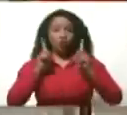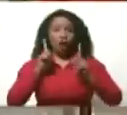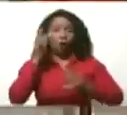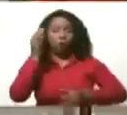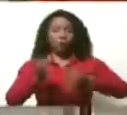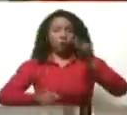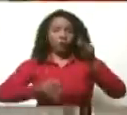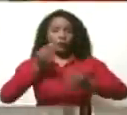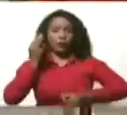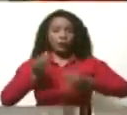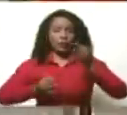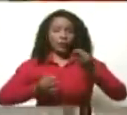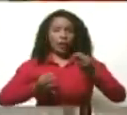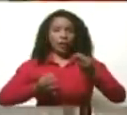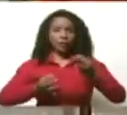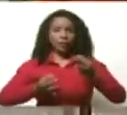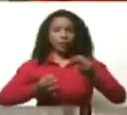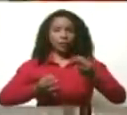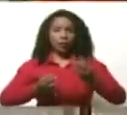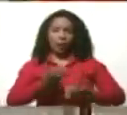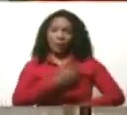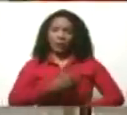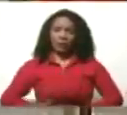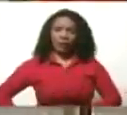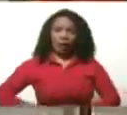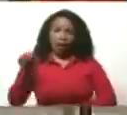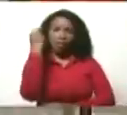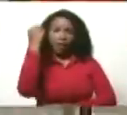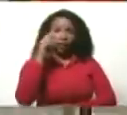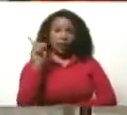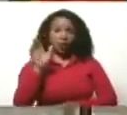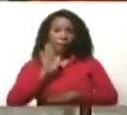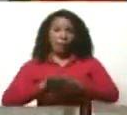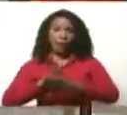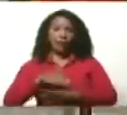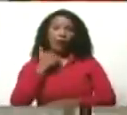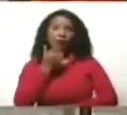judiciales y el Ejecutivo de Italia si eso pasara?